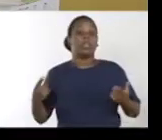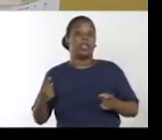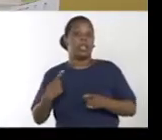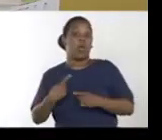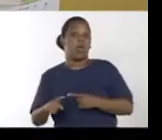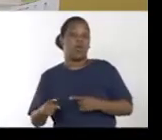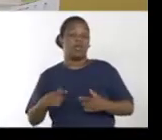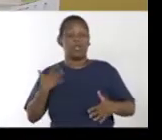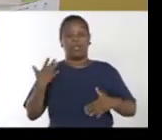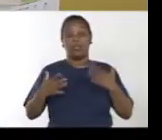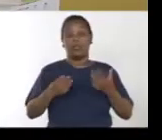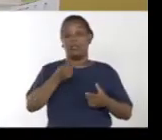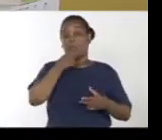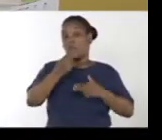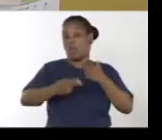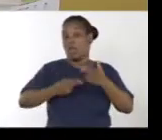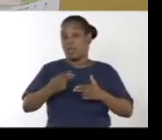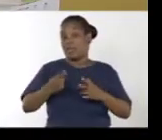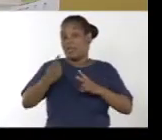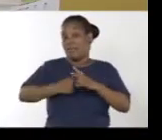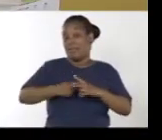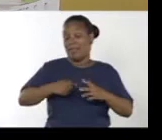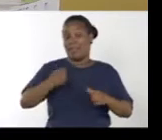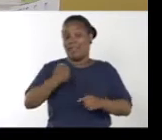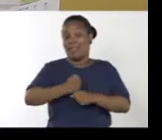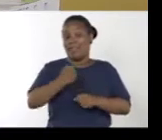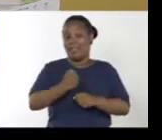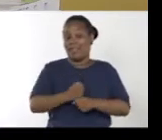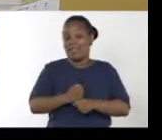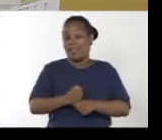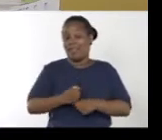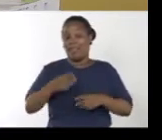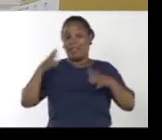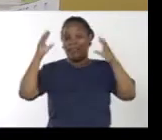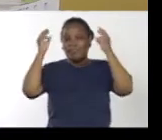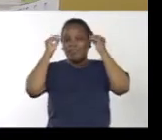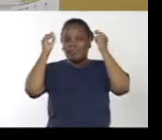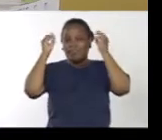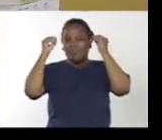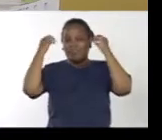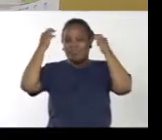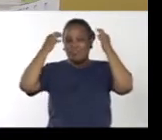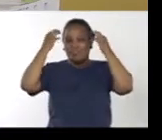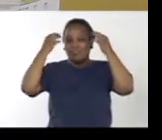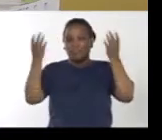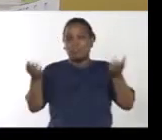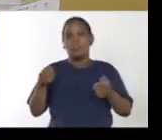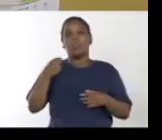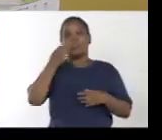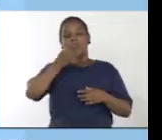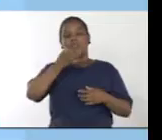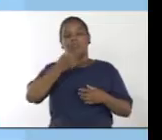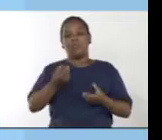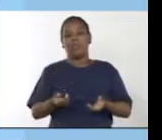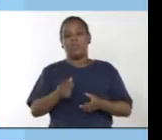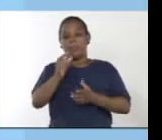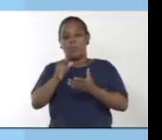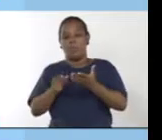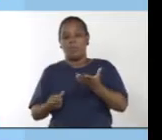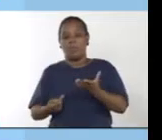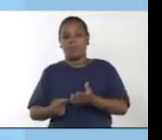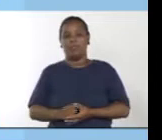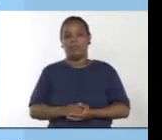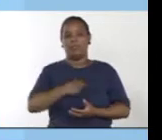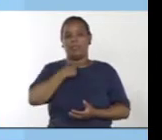¿Qué otras actividades se pueden realizar para trabajar la comprensión del poema? Les ejemplifico.